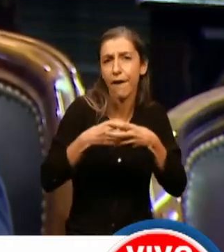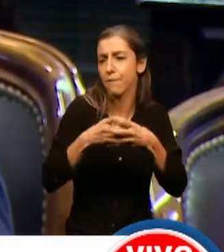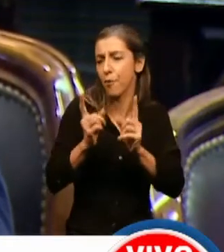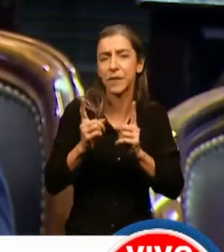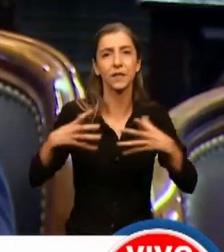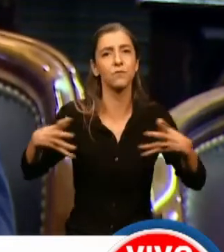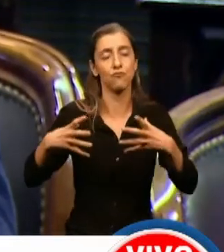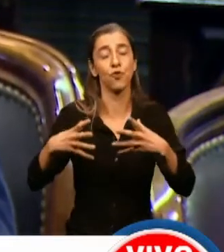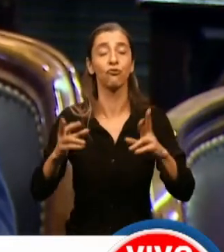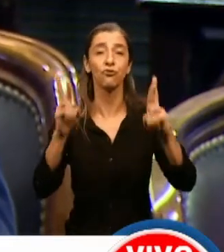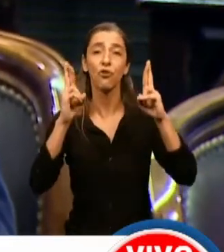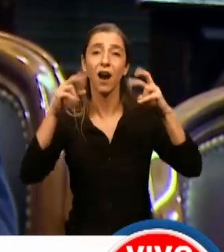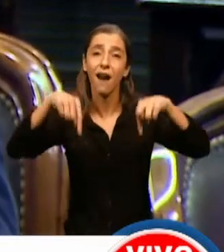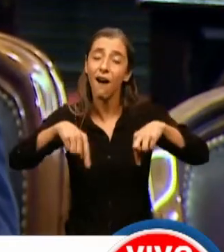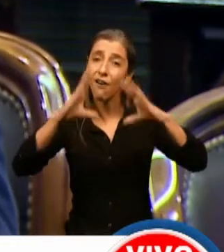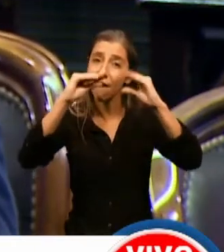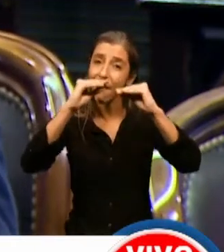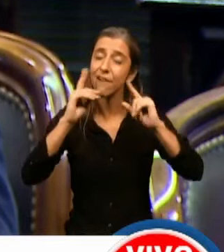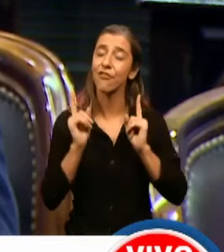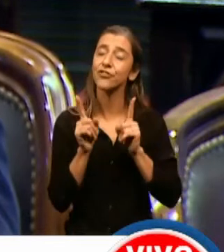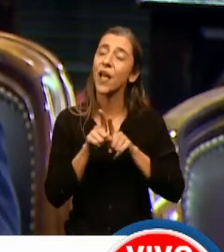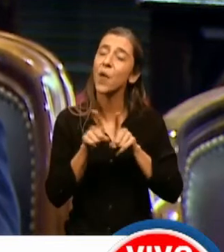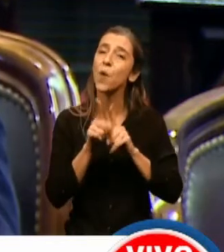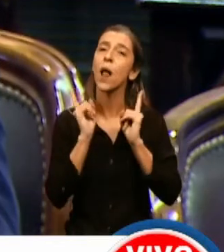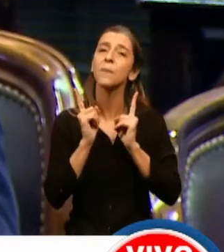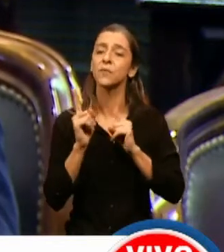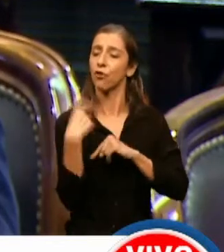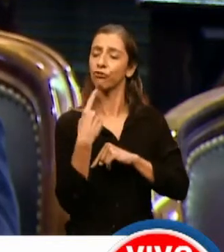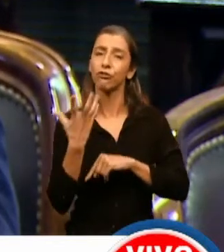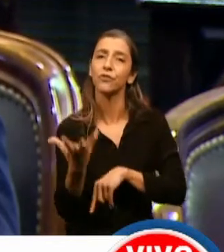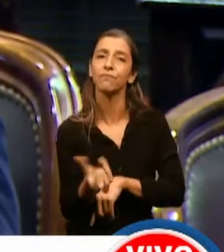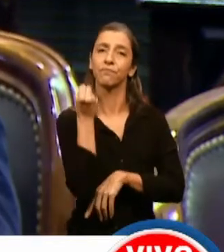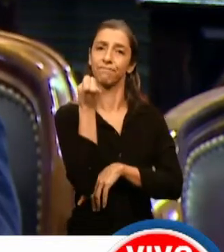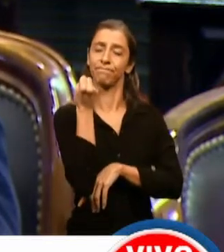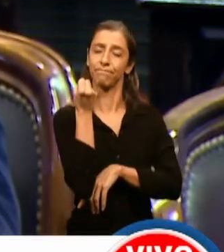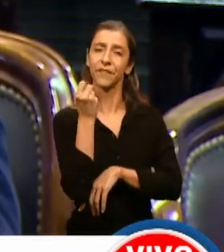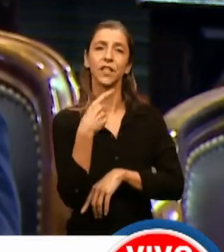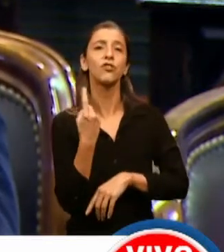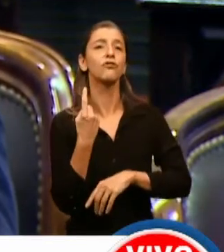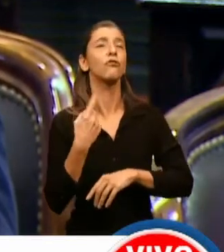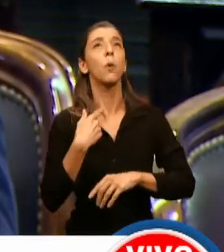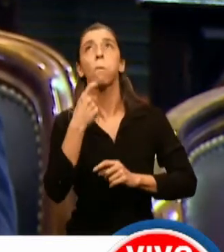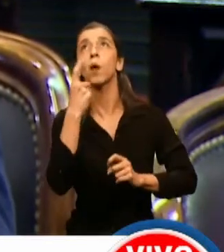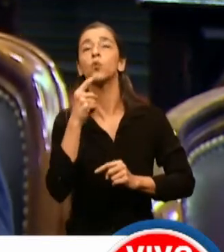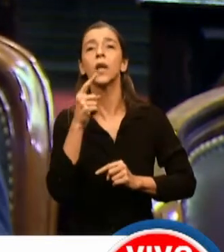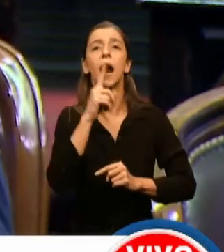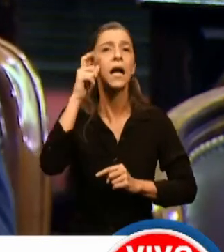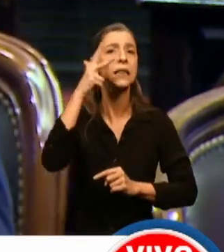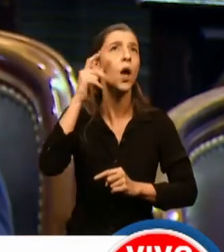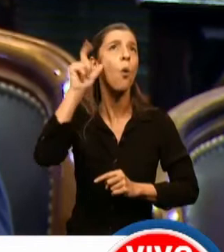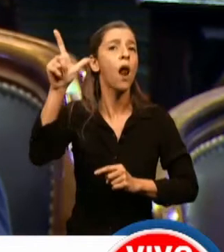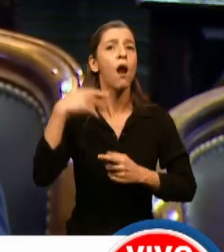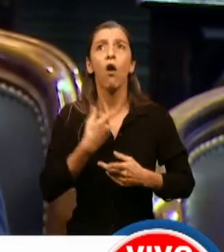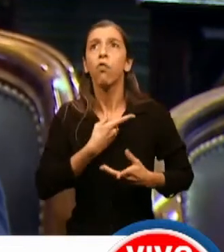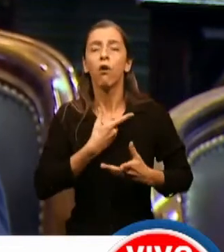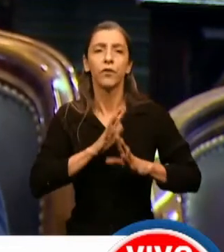conquista y no nos olvidemos de seguir preguntando ¿dónde está Tehuel? Ojalá que el